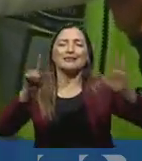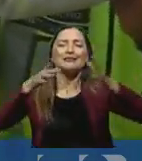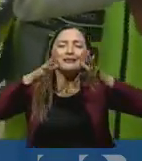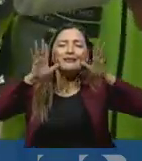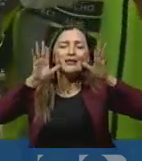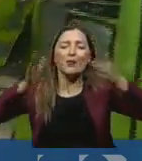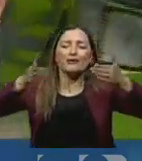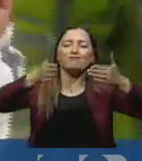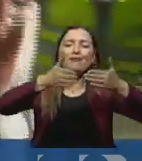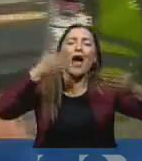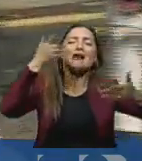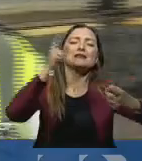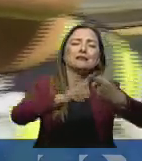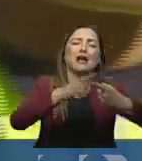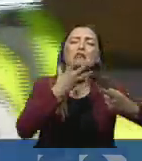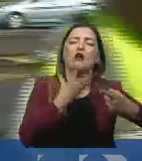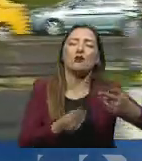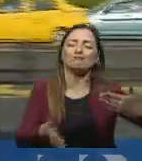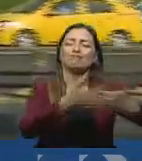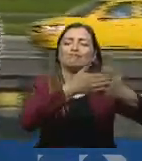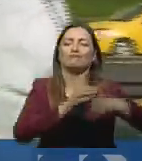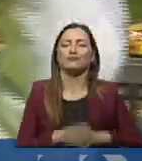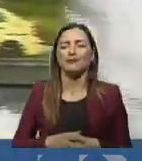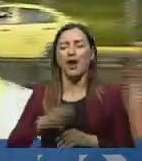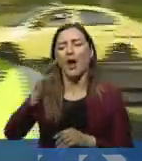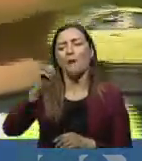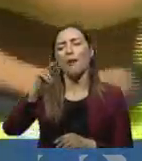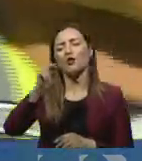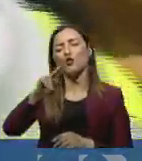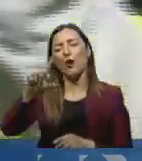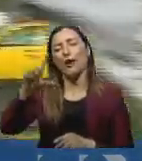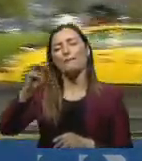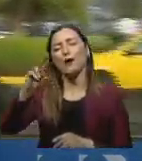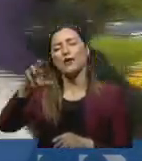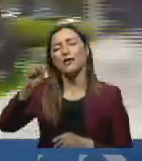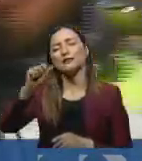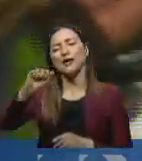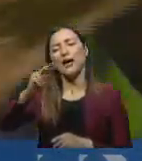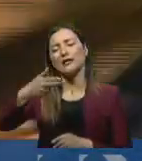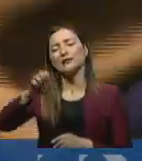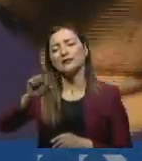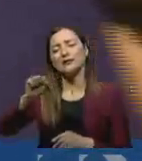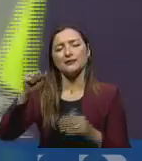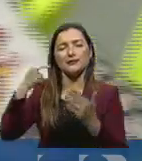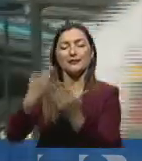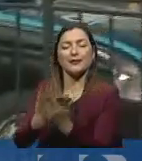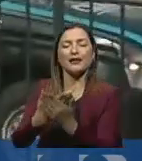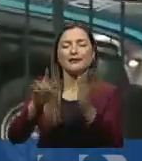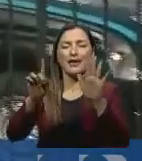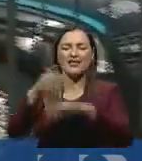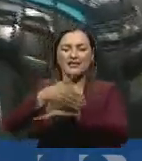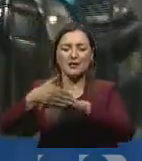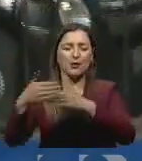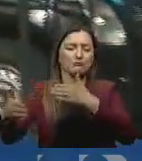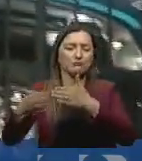hasta le Eloy Alfaro la Manuel María Sánchez desde las 6 de diciembre hasta la Carlos Arroyo del Río La Carlos Arroyo del río desde la